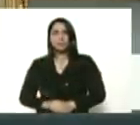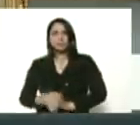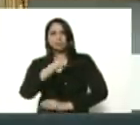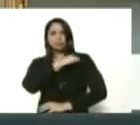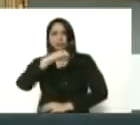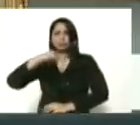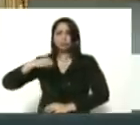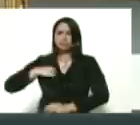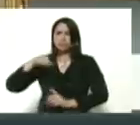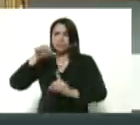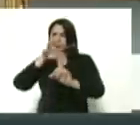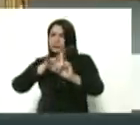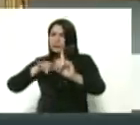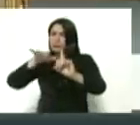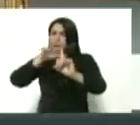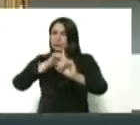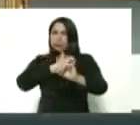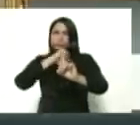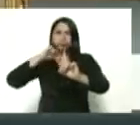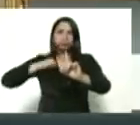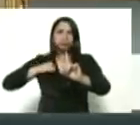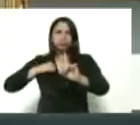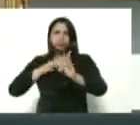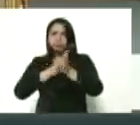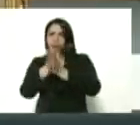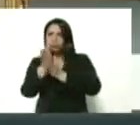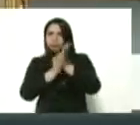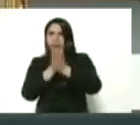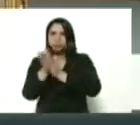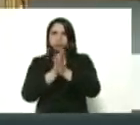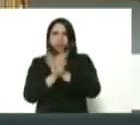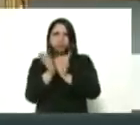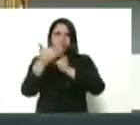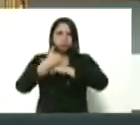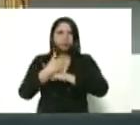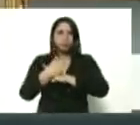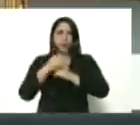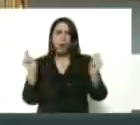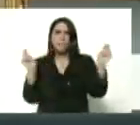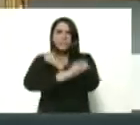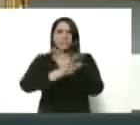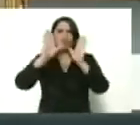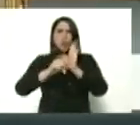Privatizar la conspiración, privatizar el complot, convertir en una estafa